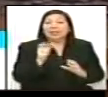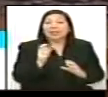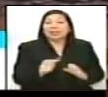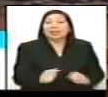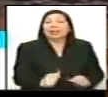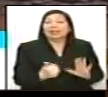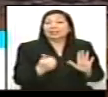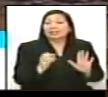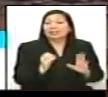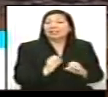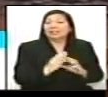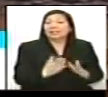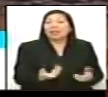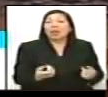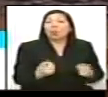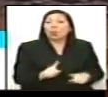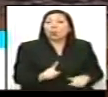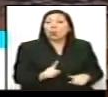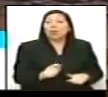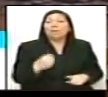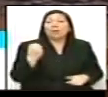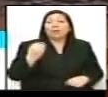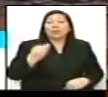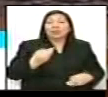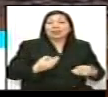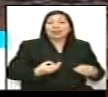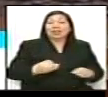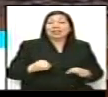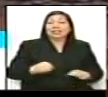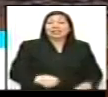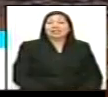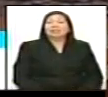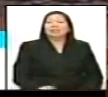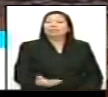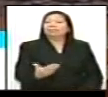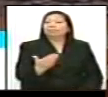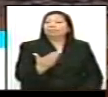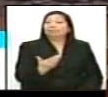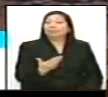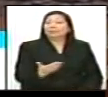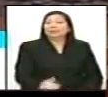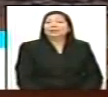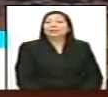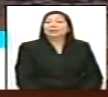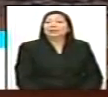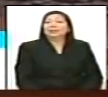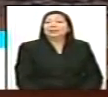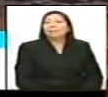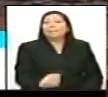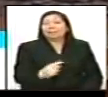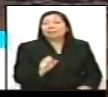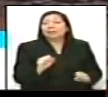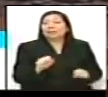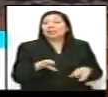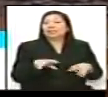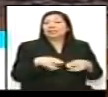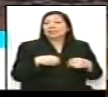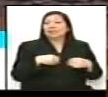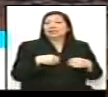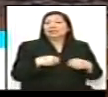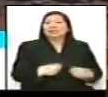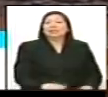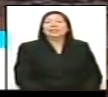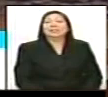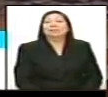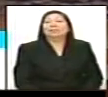en 60 días desde que el Poder Judicial hacía su solicitud, se tomaba por aceptado el levantamiento